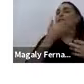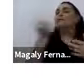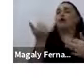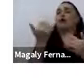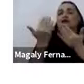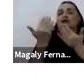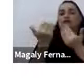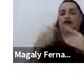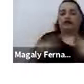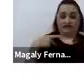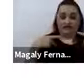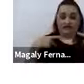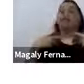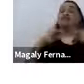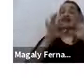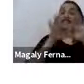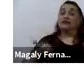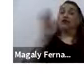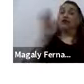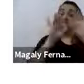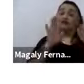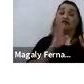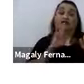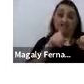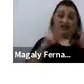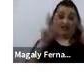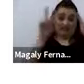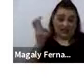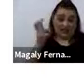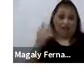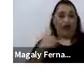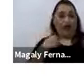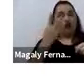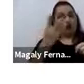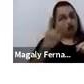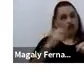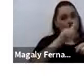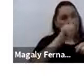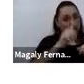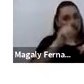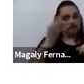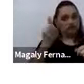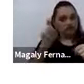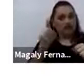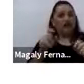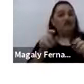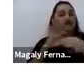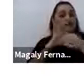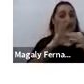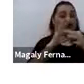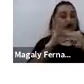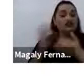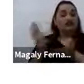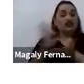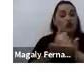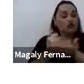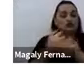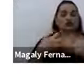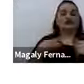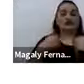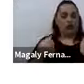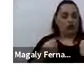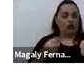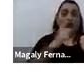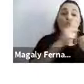de ello porque, como ven, sí que hay dos cuestiones en la relación entre los recursos y la salud. Una, que sí, por debajo de un